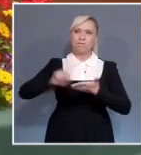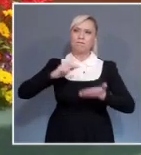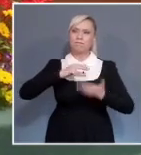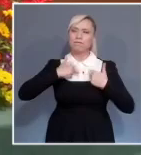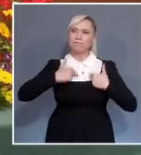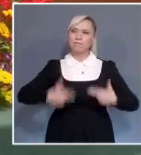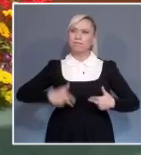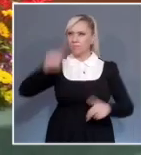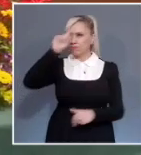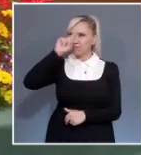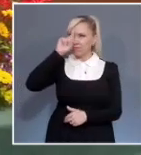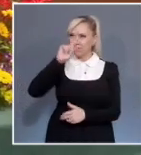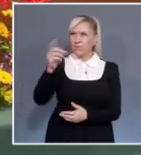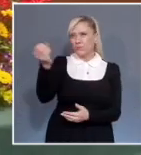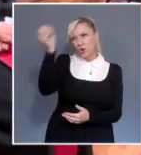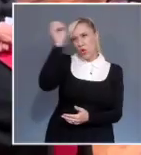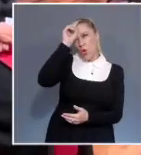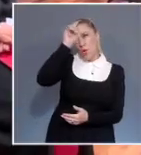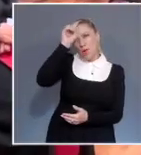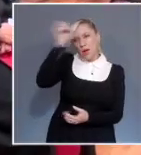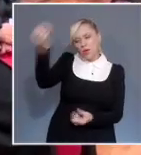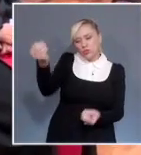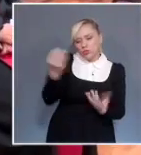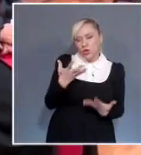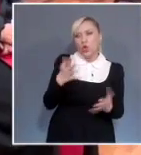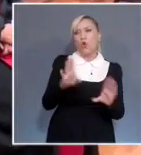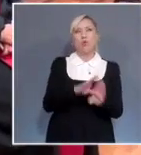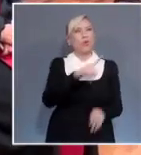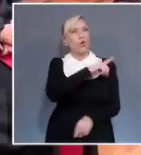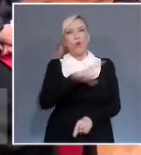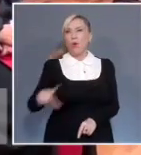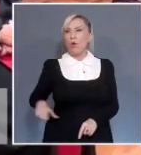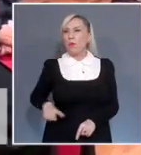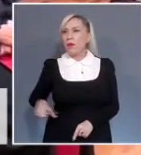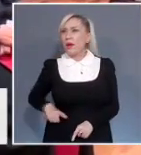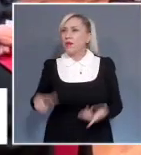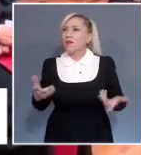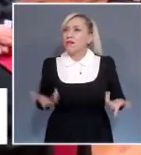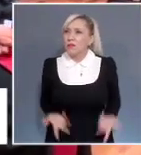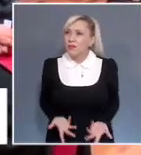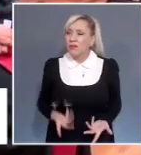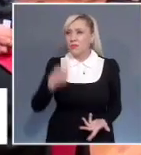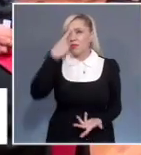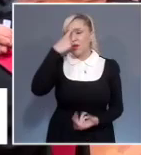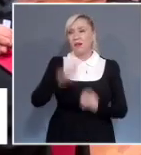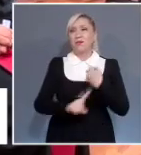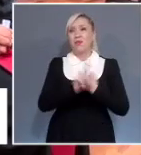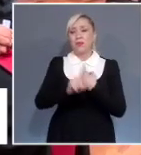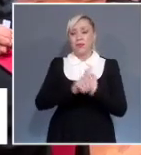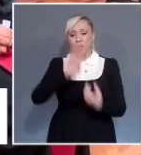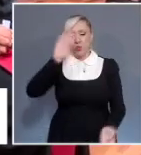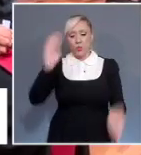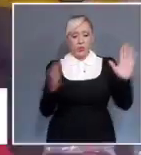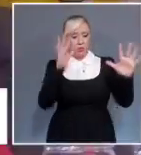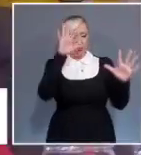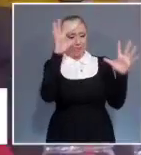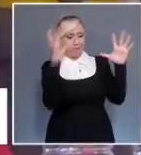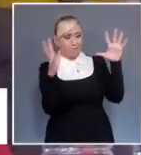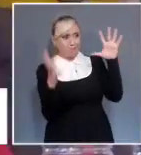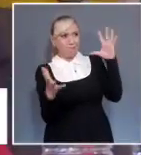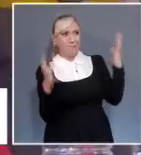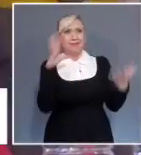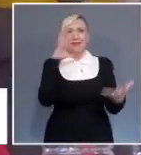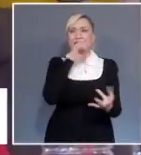acciones gubernamentales que, en todo caso, se deben implementar para enfrentar la crisis climática. Esto en el marco del derecho